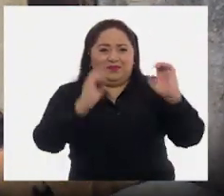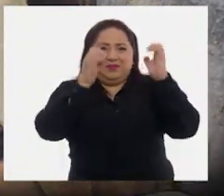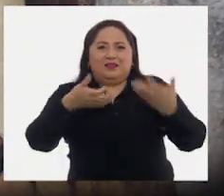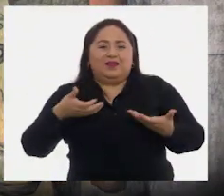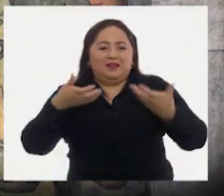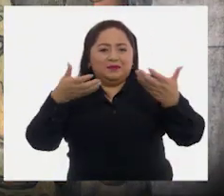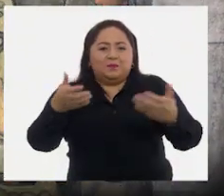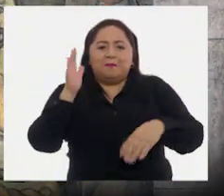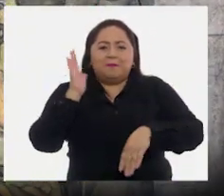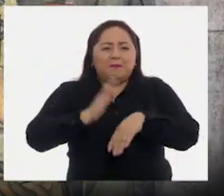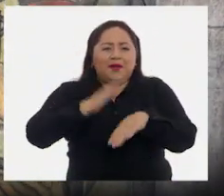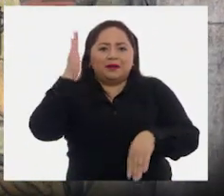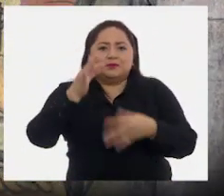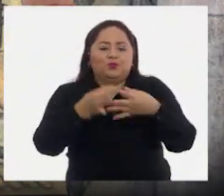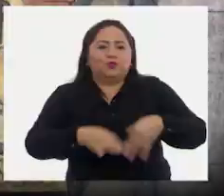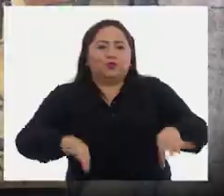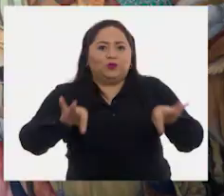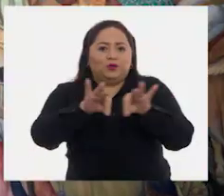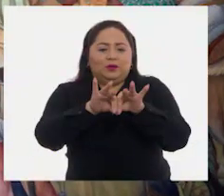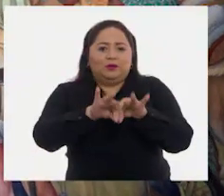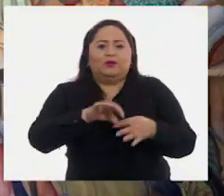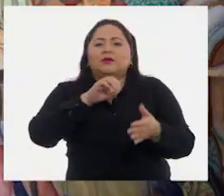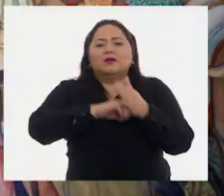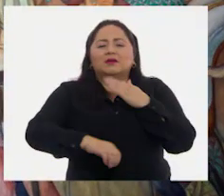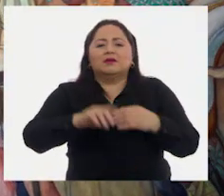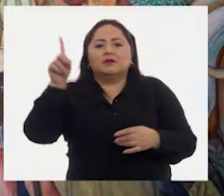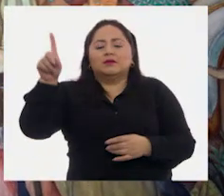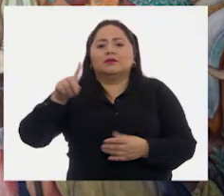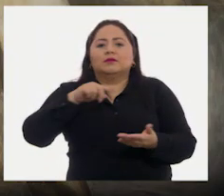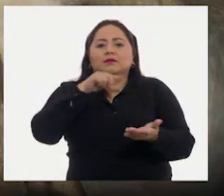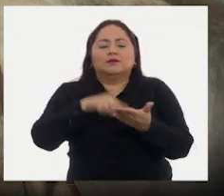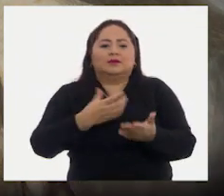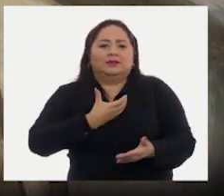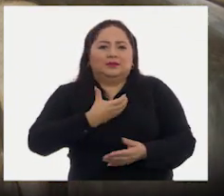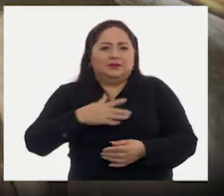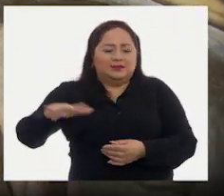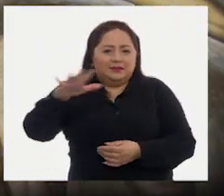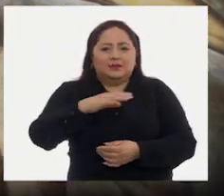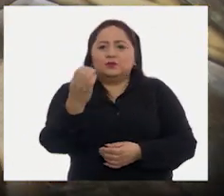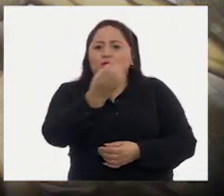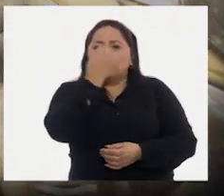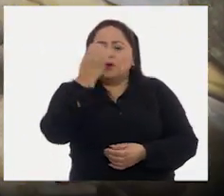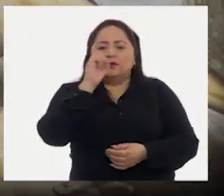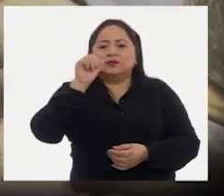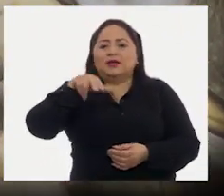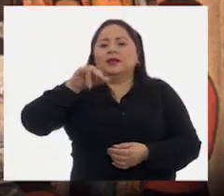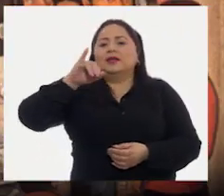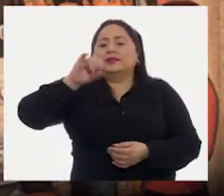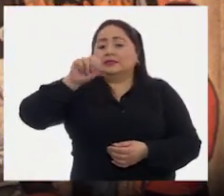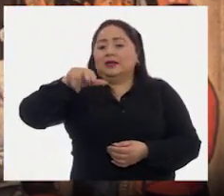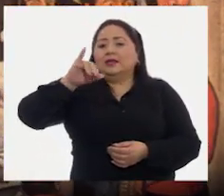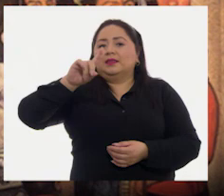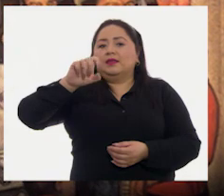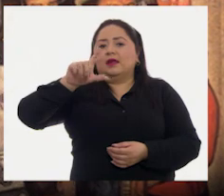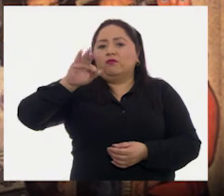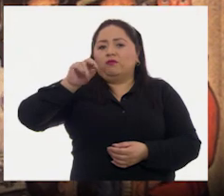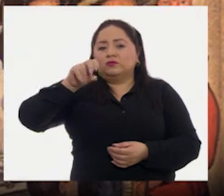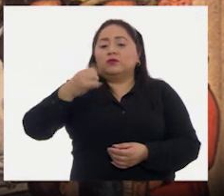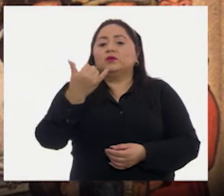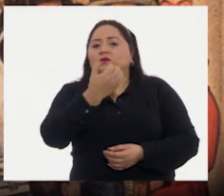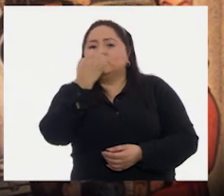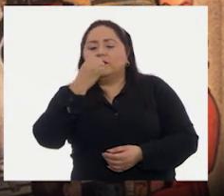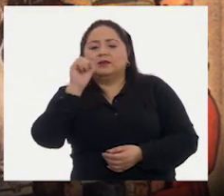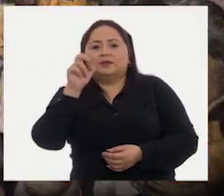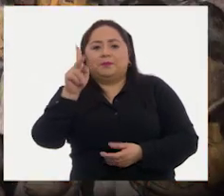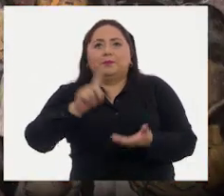públicos más importantes, como el Palacio Nacional, el Colegio de San Ildefonso y las Secretarías de